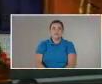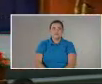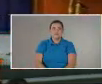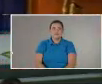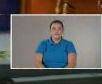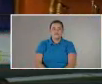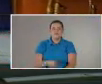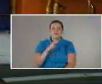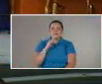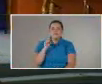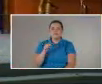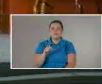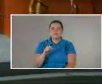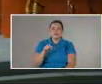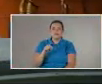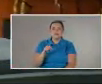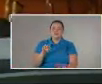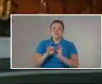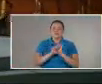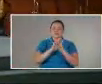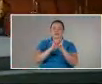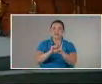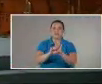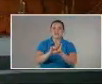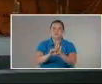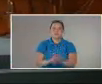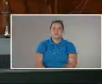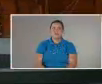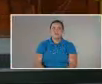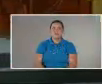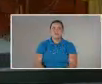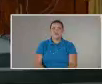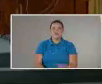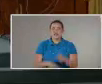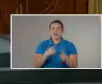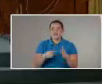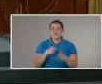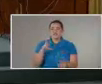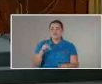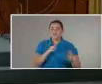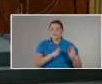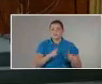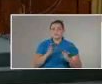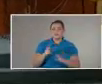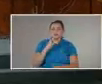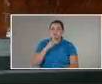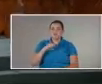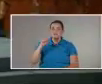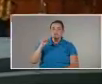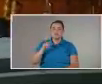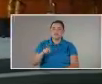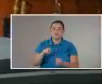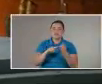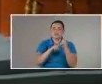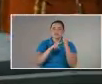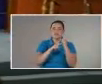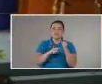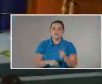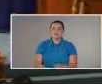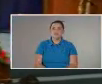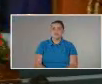Y le digo esto, hermano, porque por ejemplo, a veces no preparamos a nuestros hijos en este tipo de situaciones.